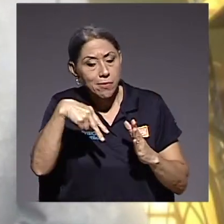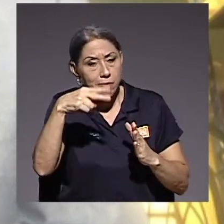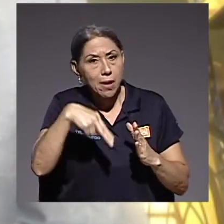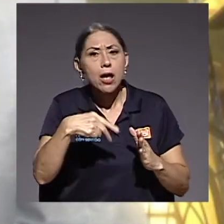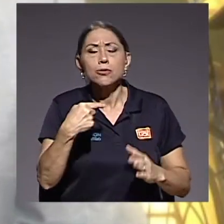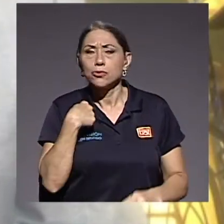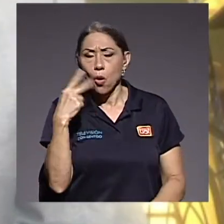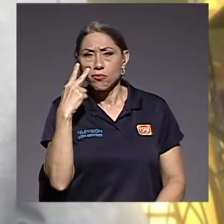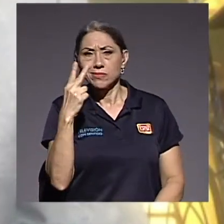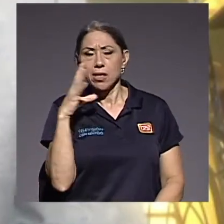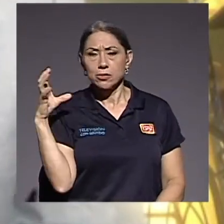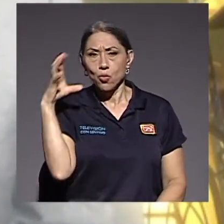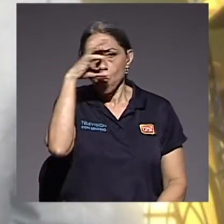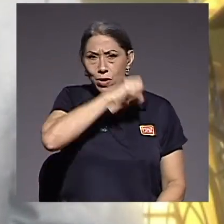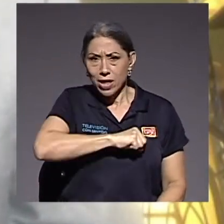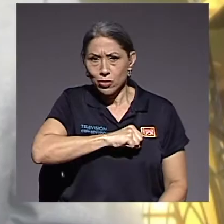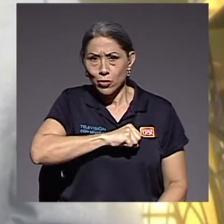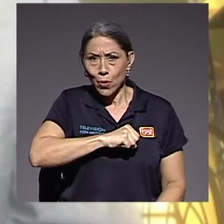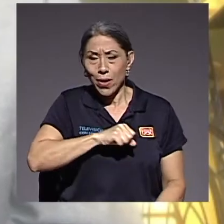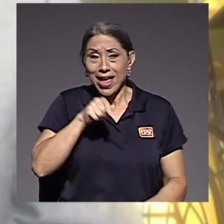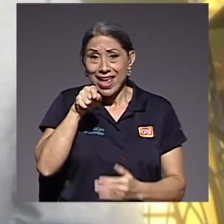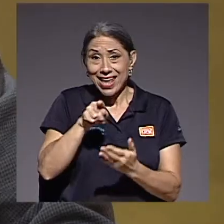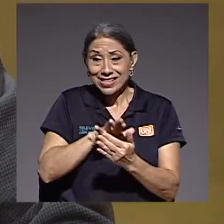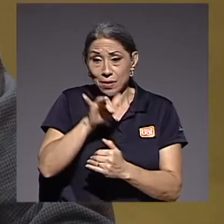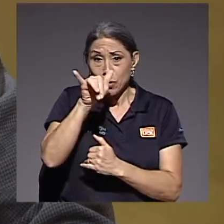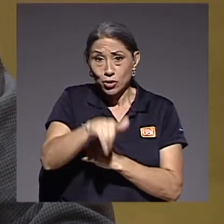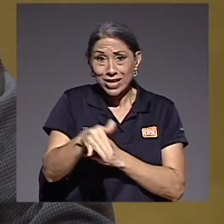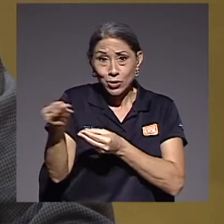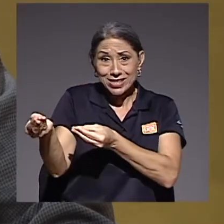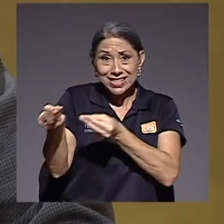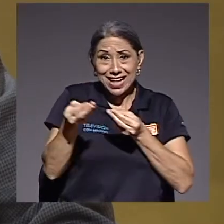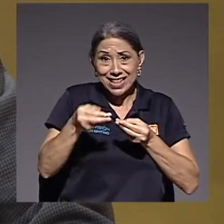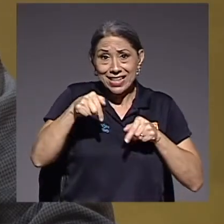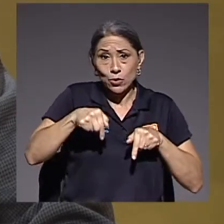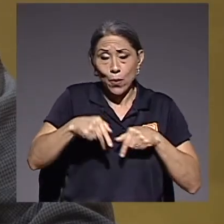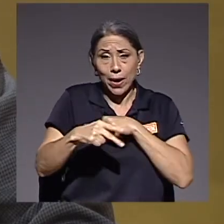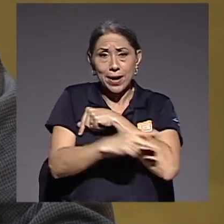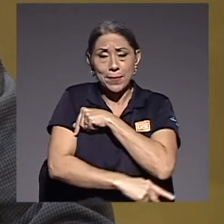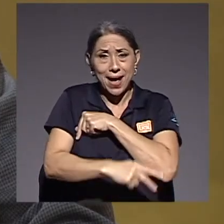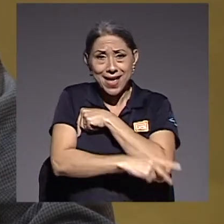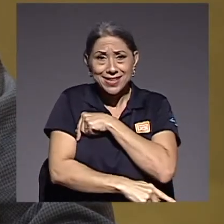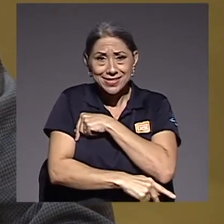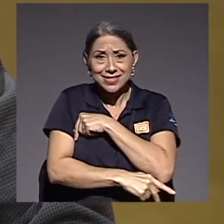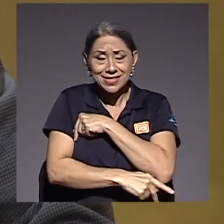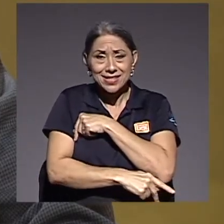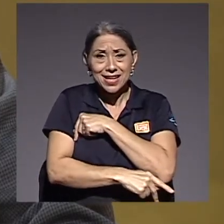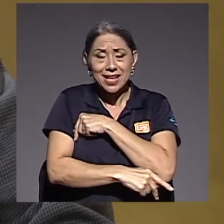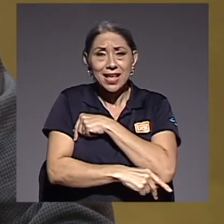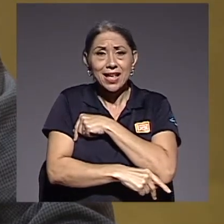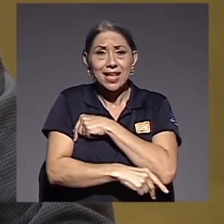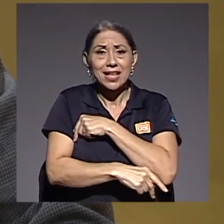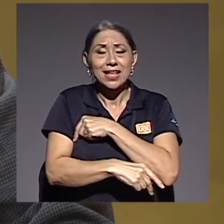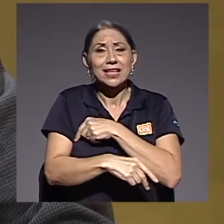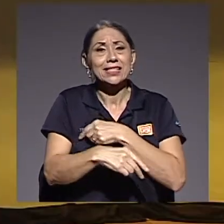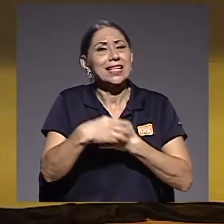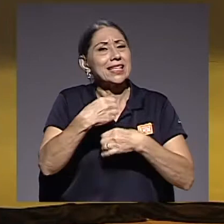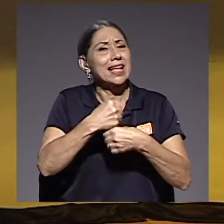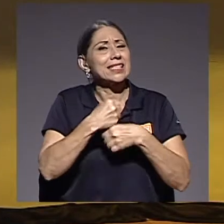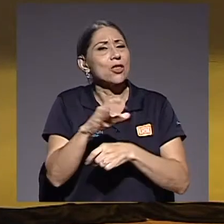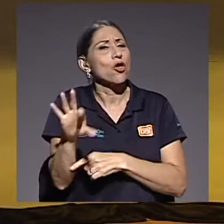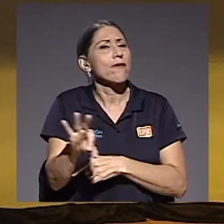un proyecto que se está cayendo para el país se está haciendo de manera poco adecuada.